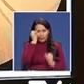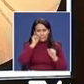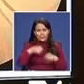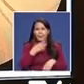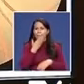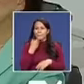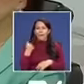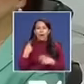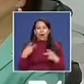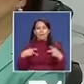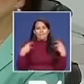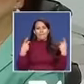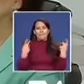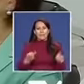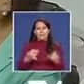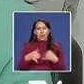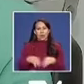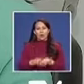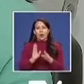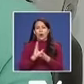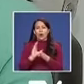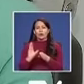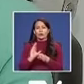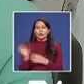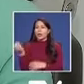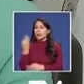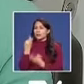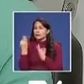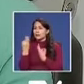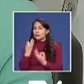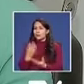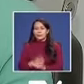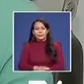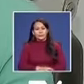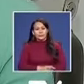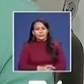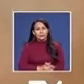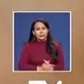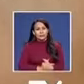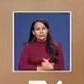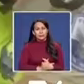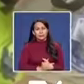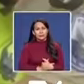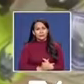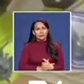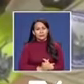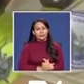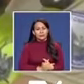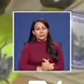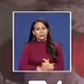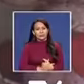buena calidad de vida si sigue las recomendaciones de los especialistas.